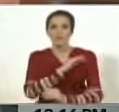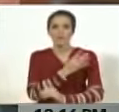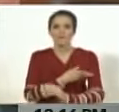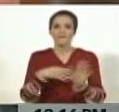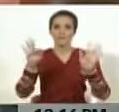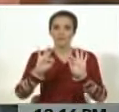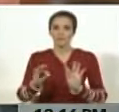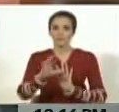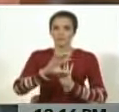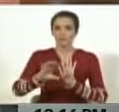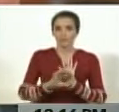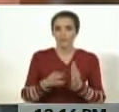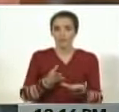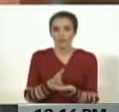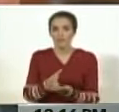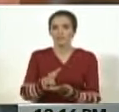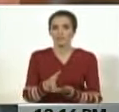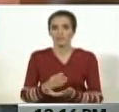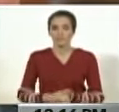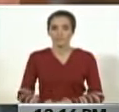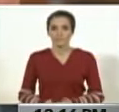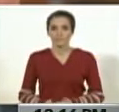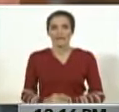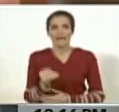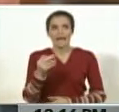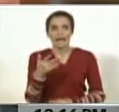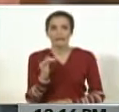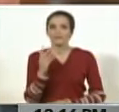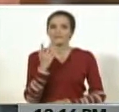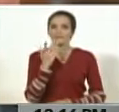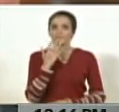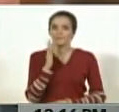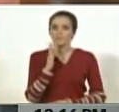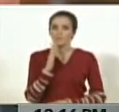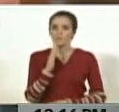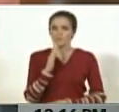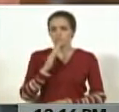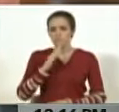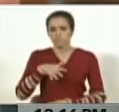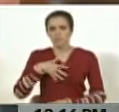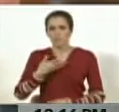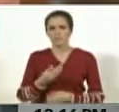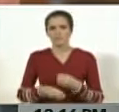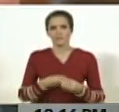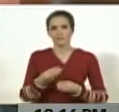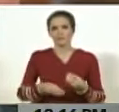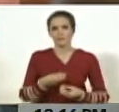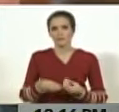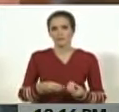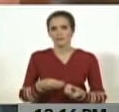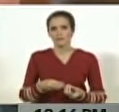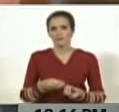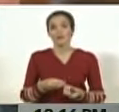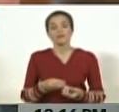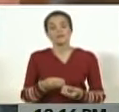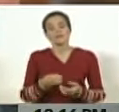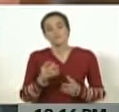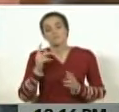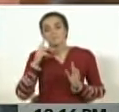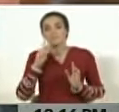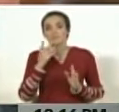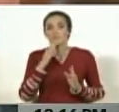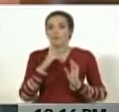figura constitucional mediante la cual hay una facultad que se ejerce y que aparentemente